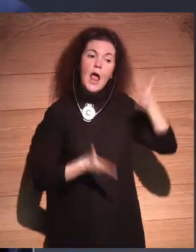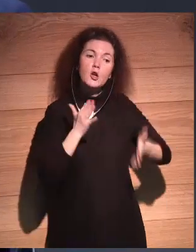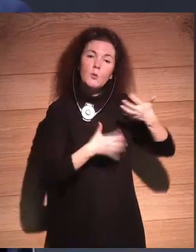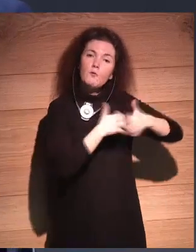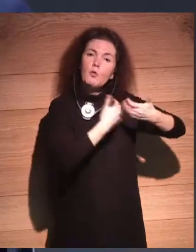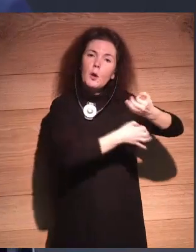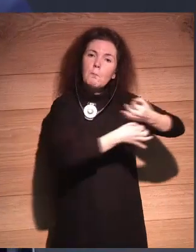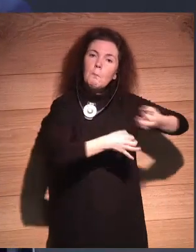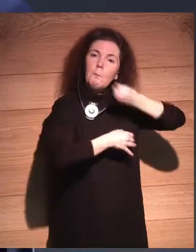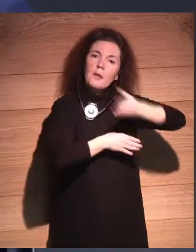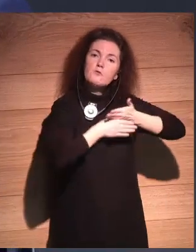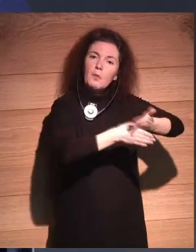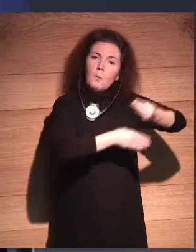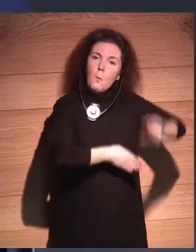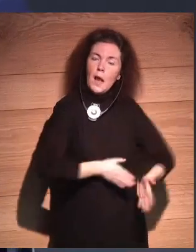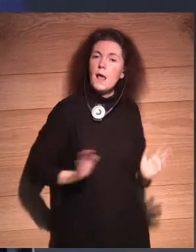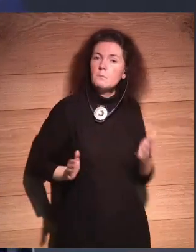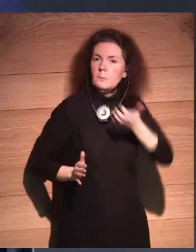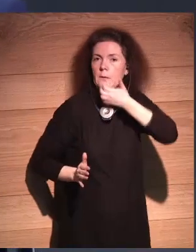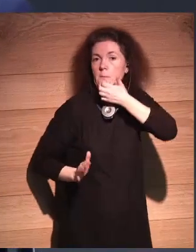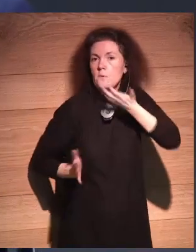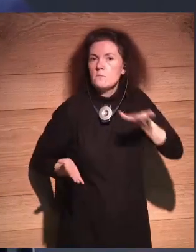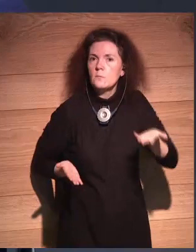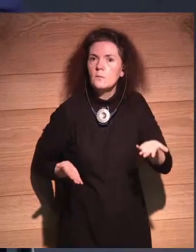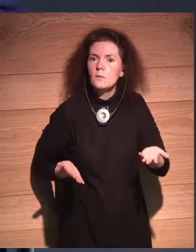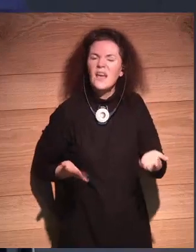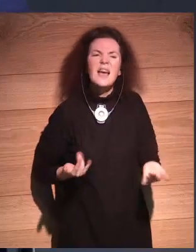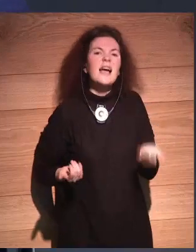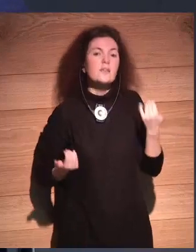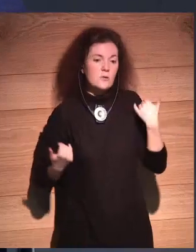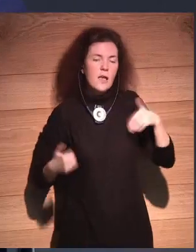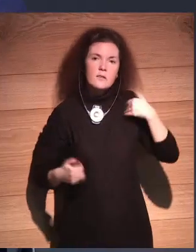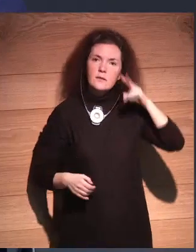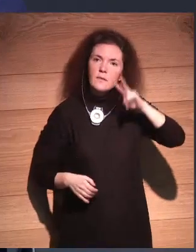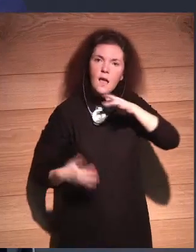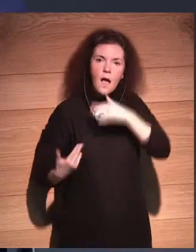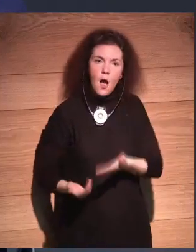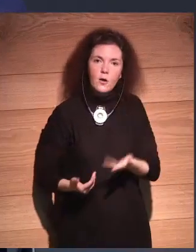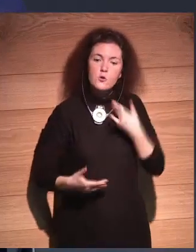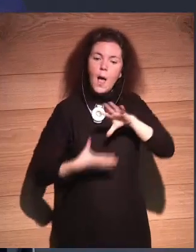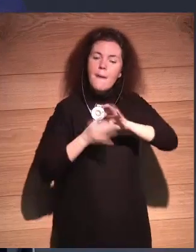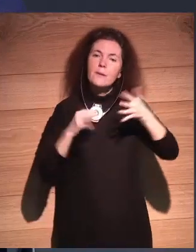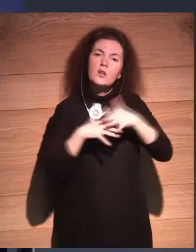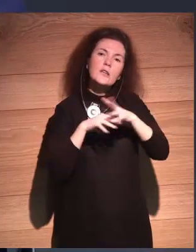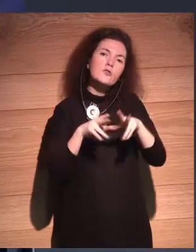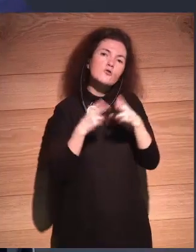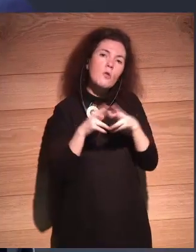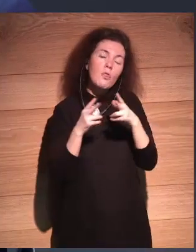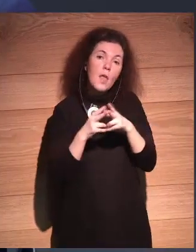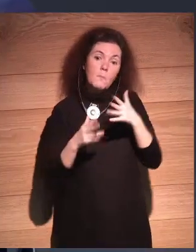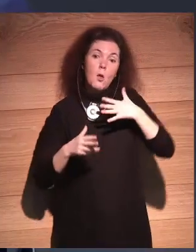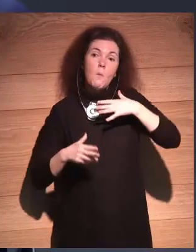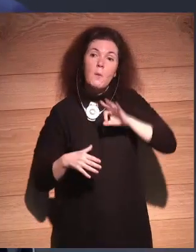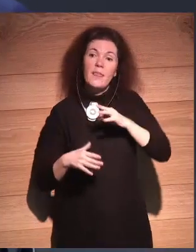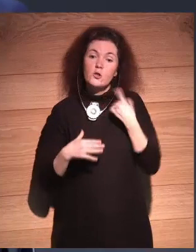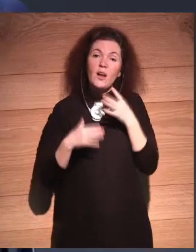funciona va a ser suficientemente buena. Y esto ya lo vemos hoy. tengo amigos en redes sociales, pero puedo ser la persona